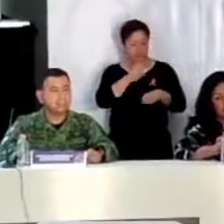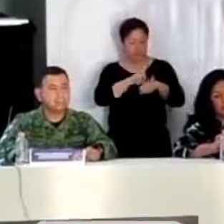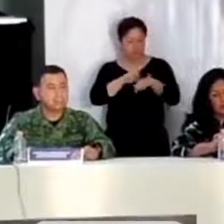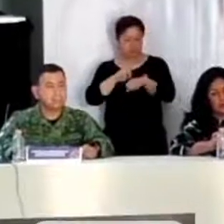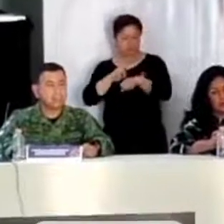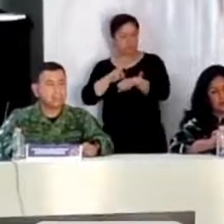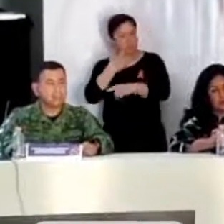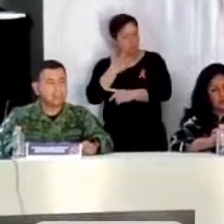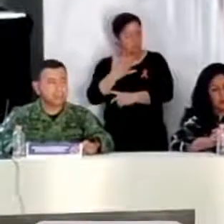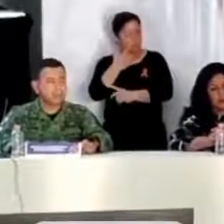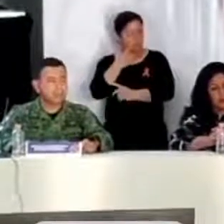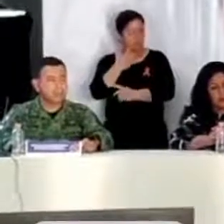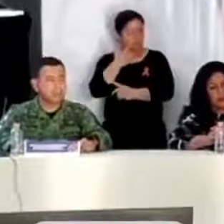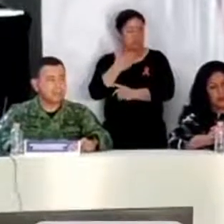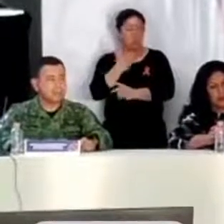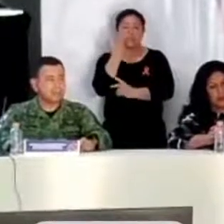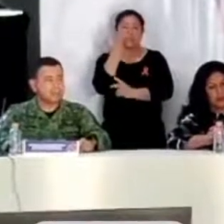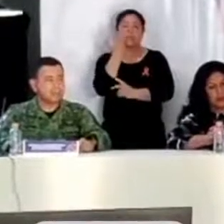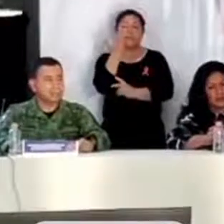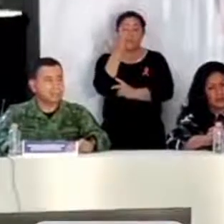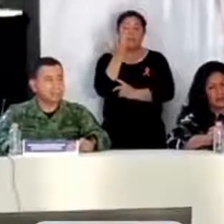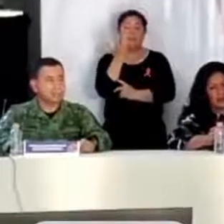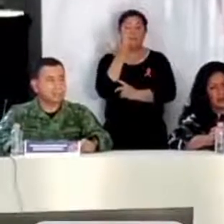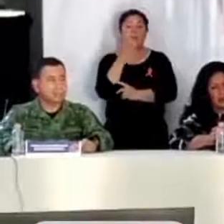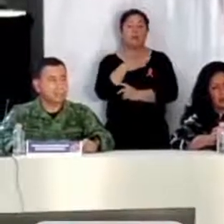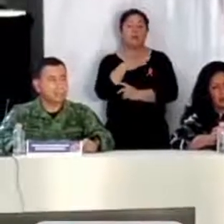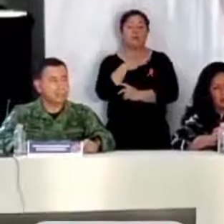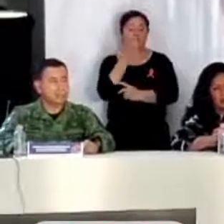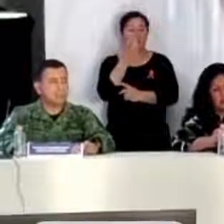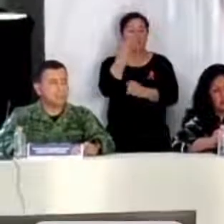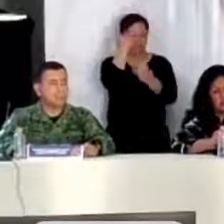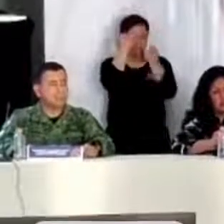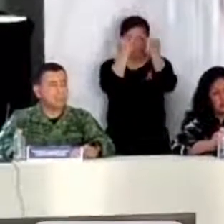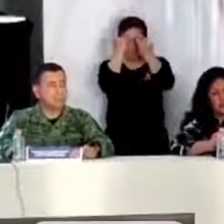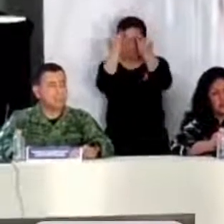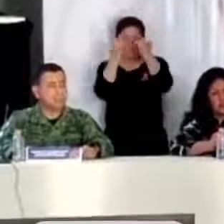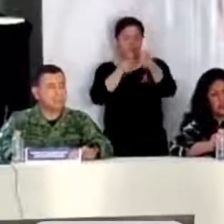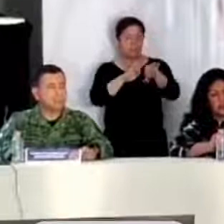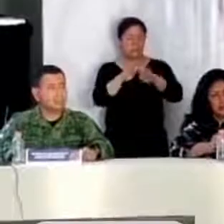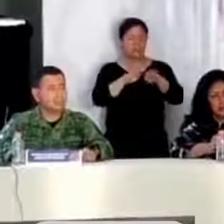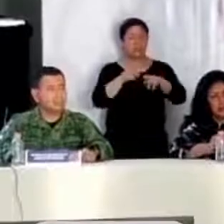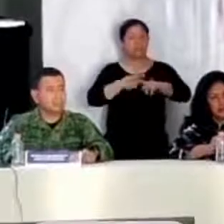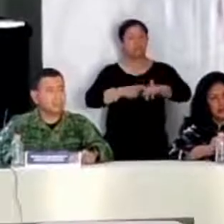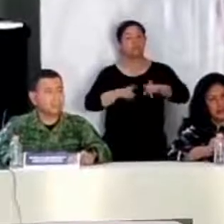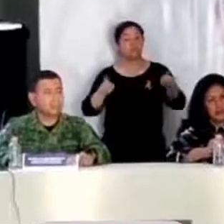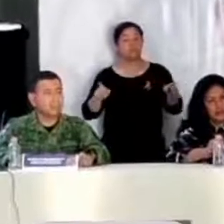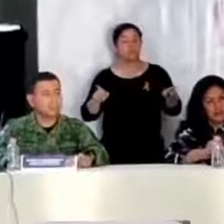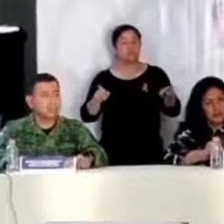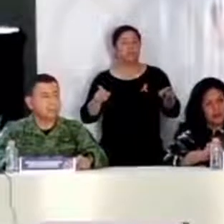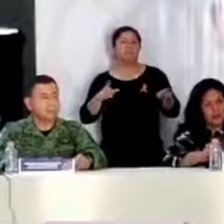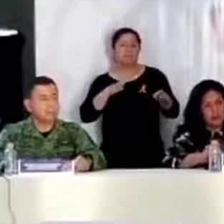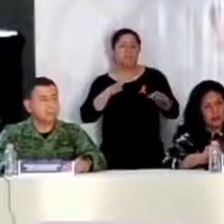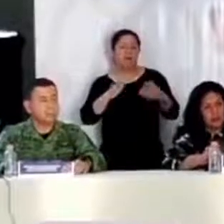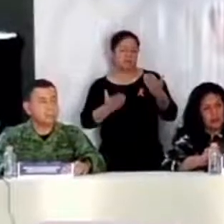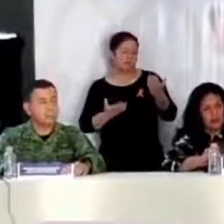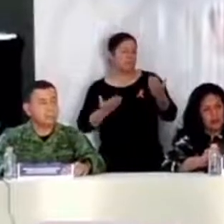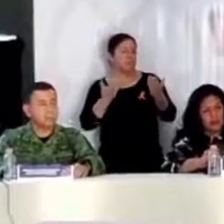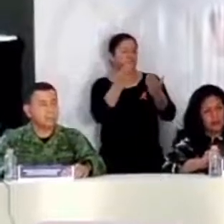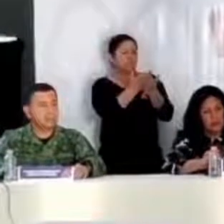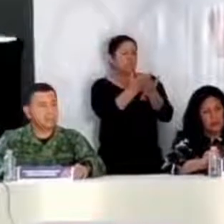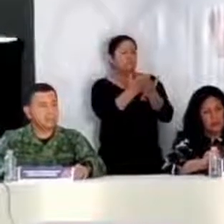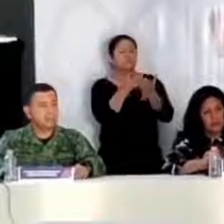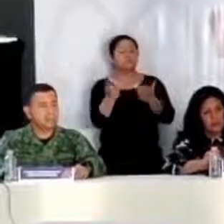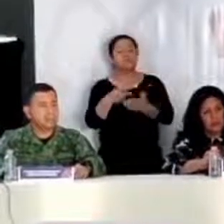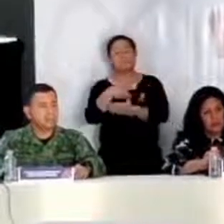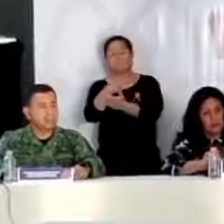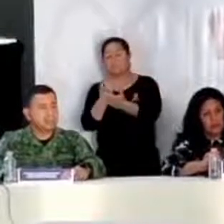está buscando mejorar diferentes acciones que se tienen propuestas desde el Plan